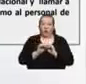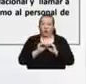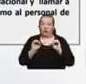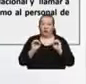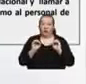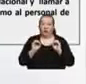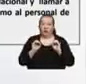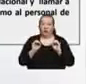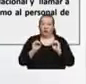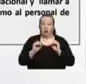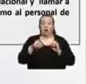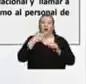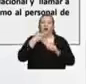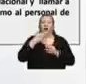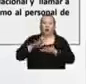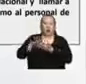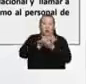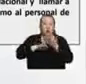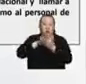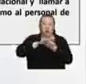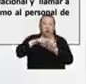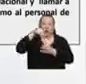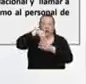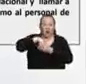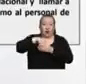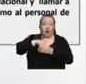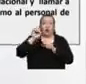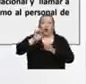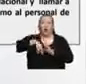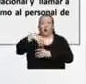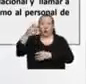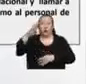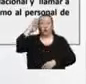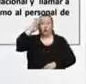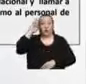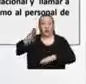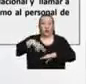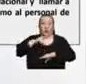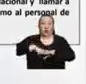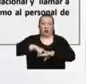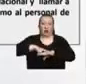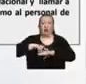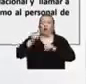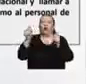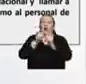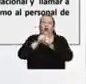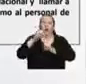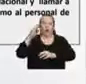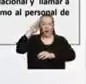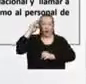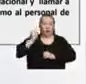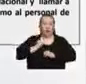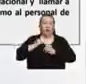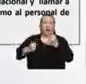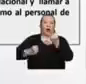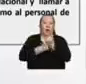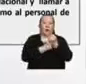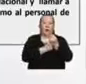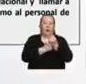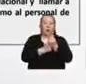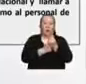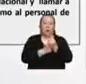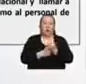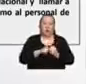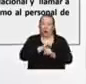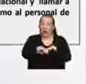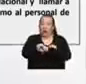si hay un problema interno las fuerzas armadas pudieron ayudar si hay un problema externo de la policía nacional se incorpora la fuerza armas definen a la patria pero más claro no canta un gallo